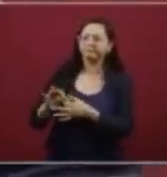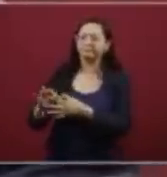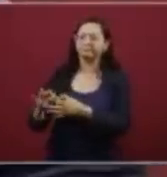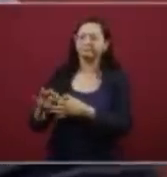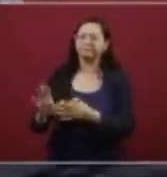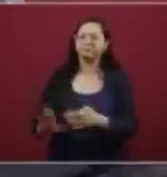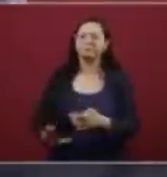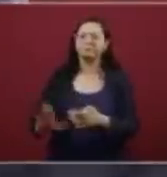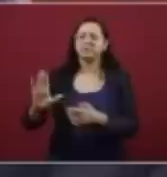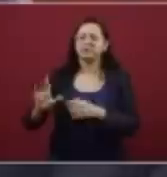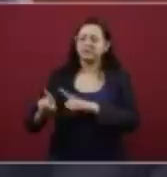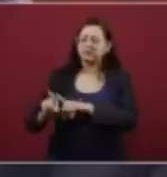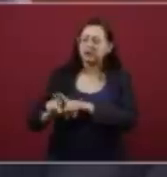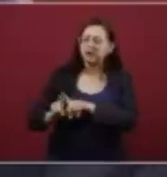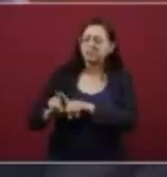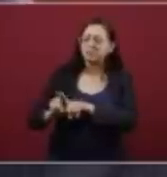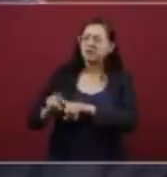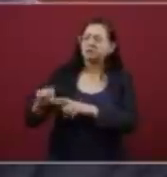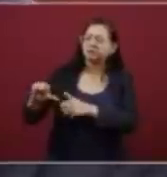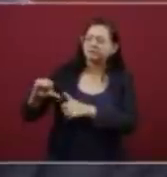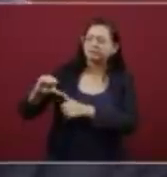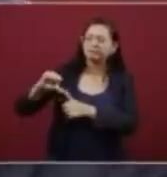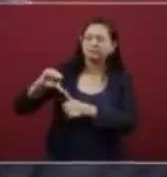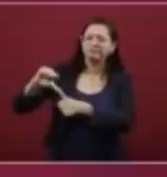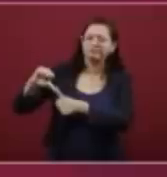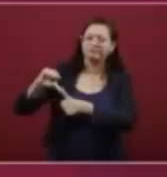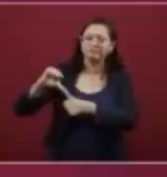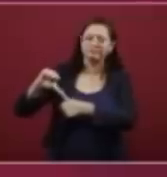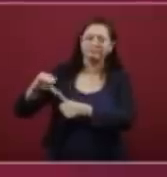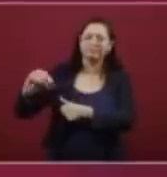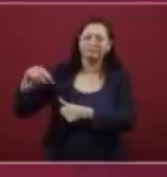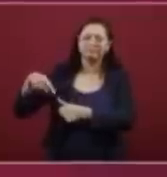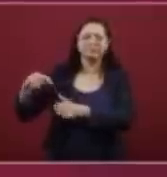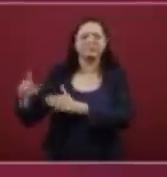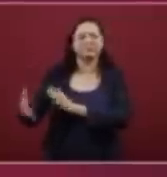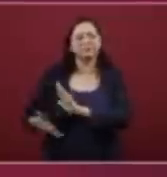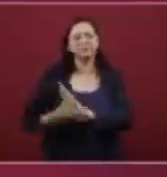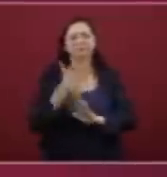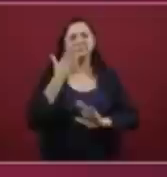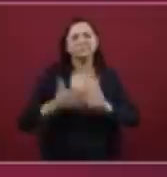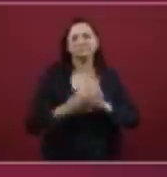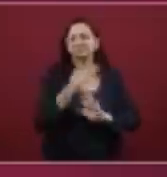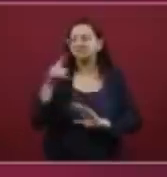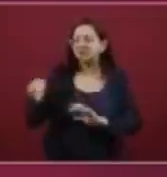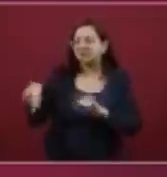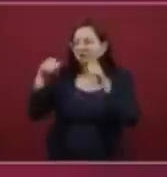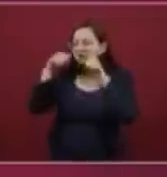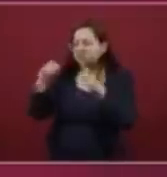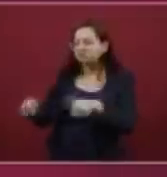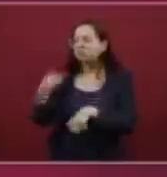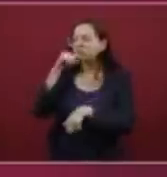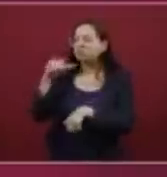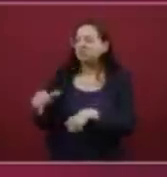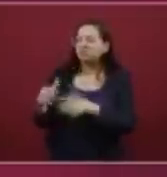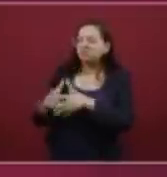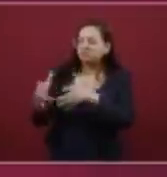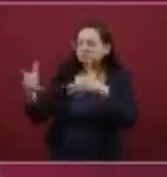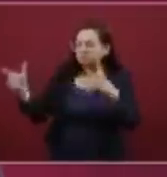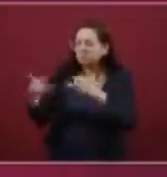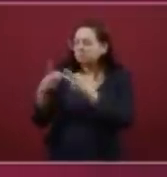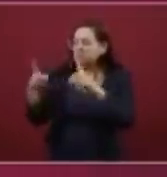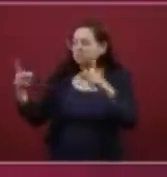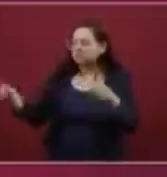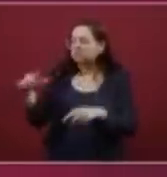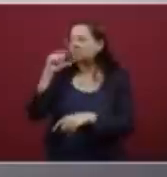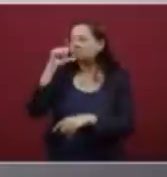que no están siendo atendidos, no hay desarrollo, porque la gente no sale de